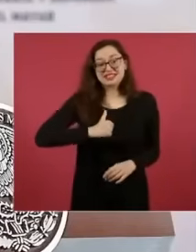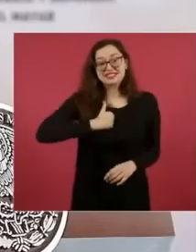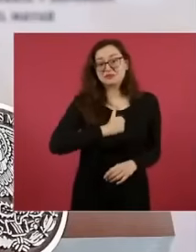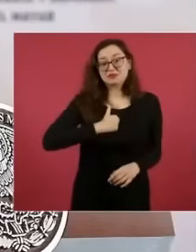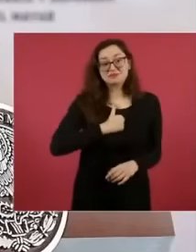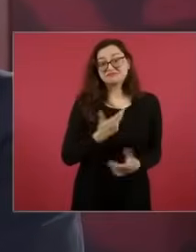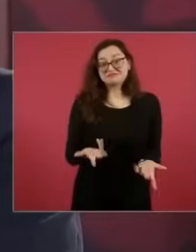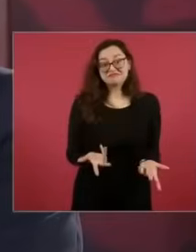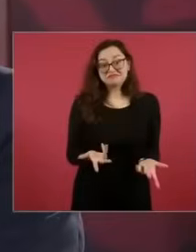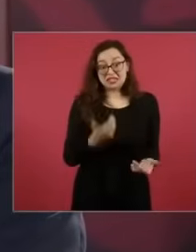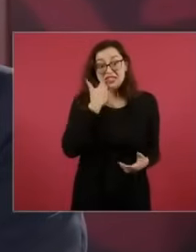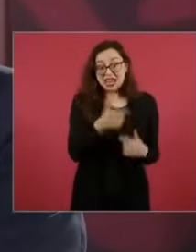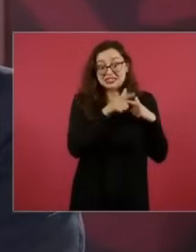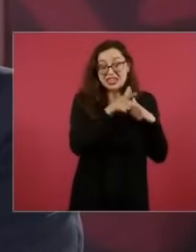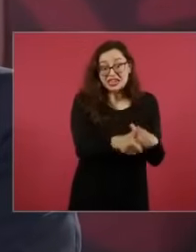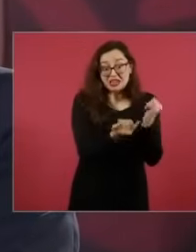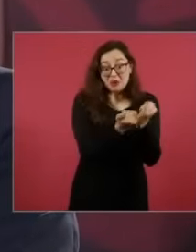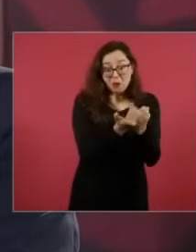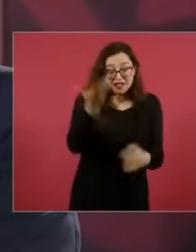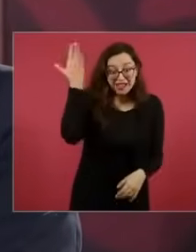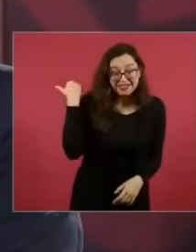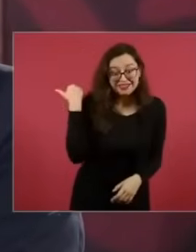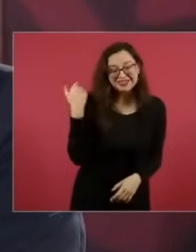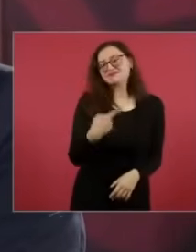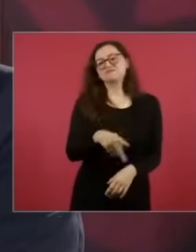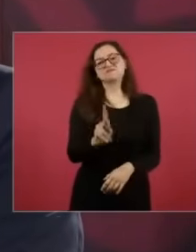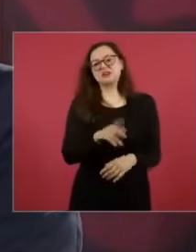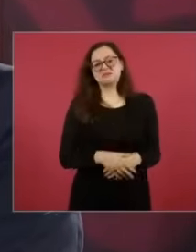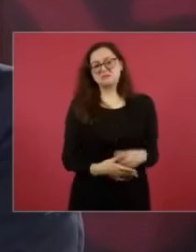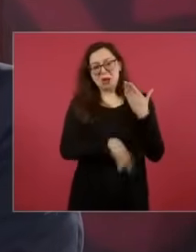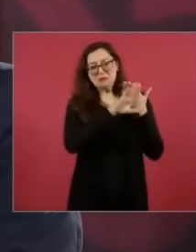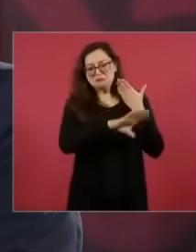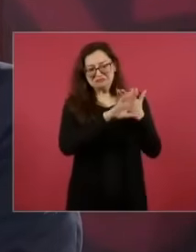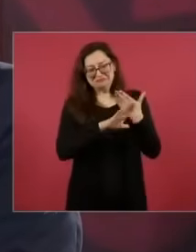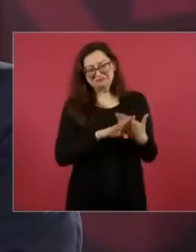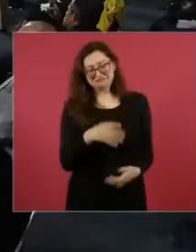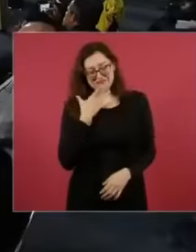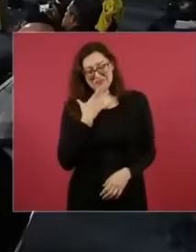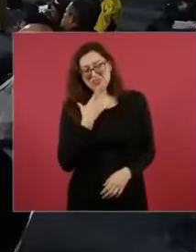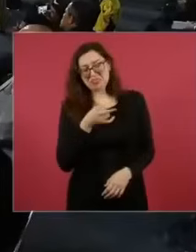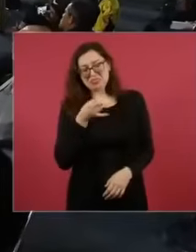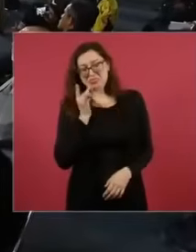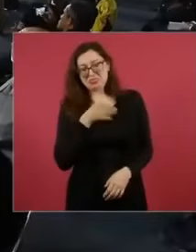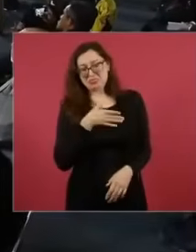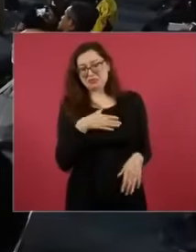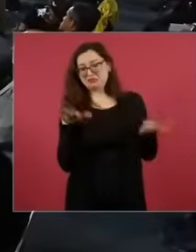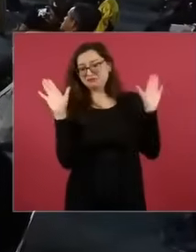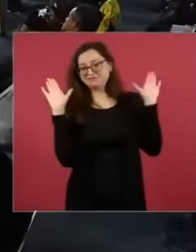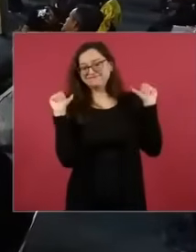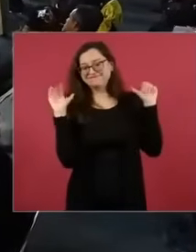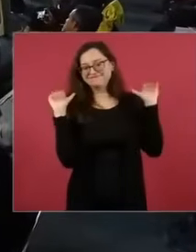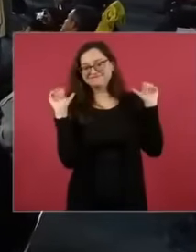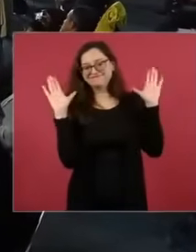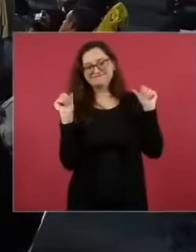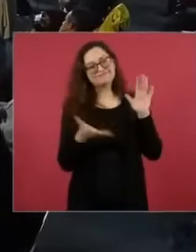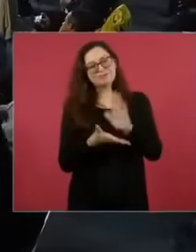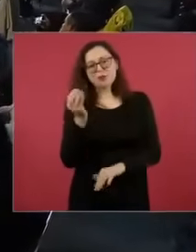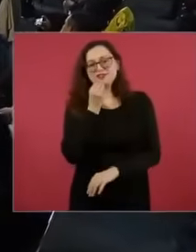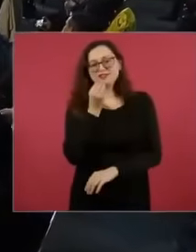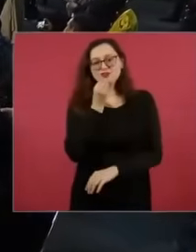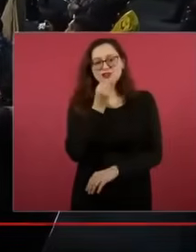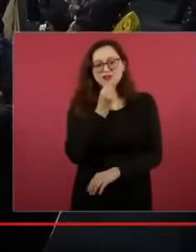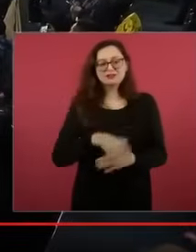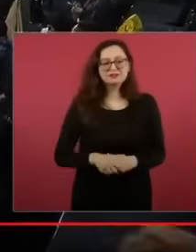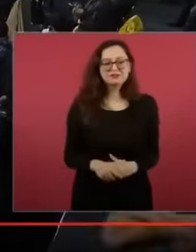no pudieron, Nos hicieron lo que el viento a Juárez. Adiós, adiós. Vamos a desayunar.